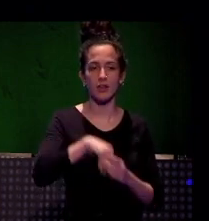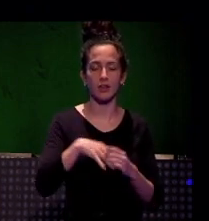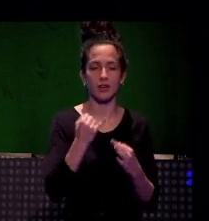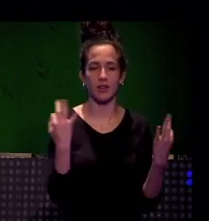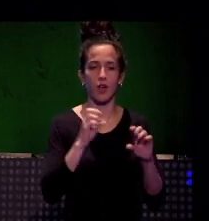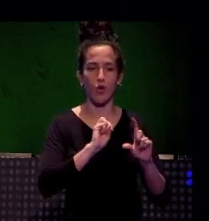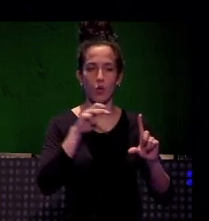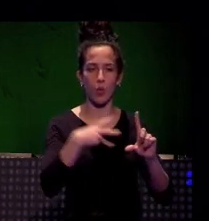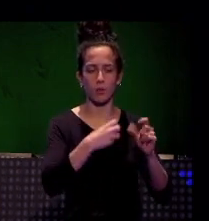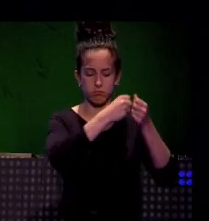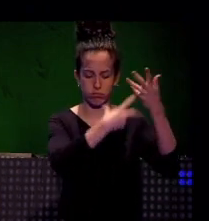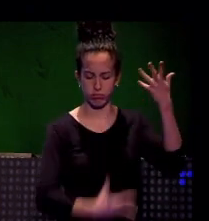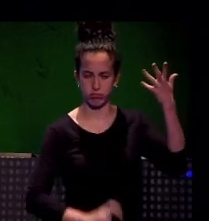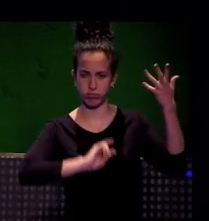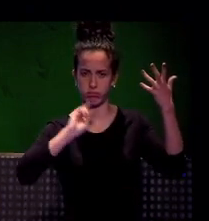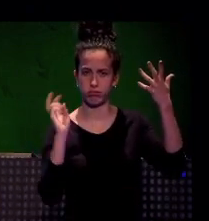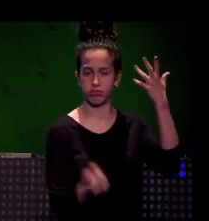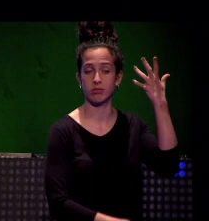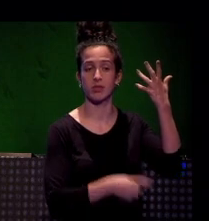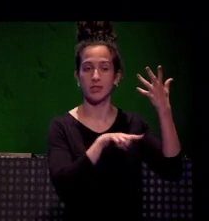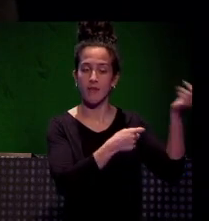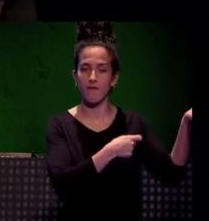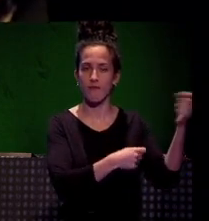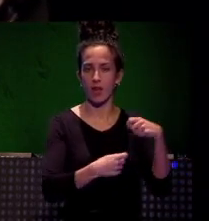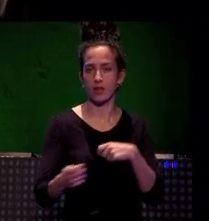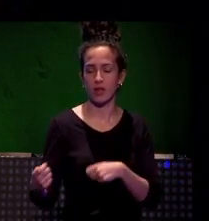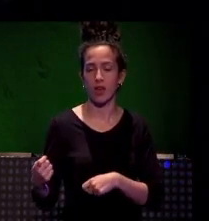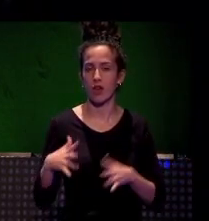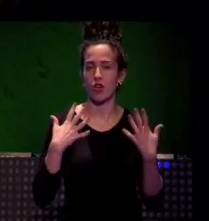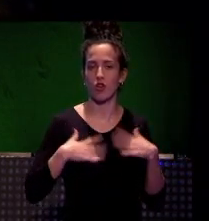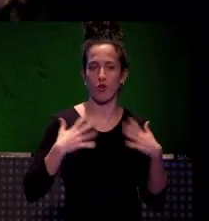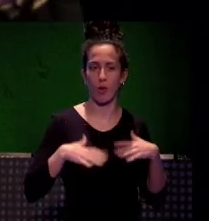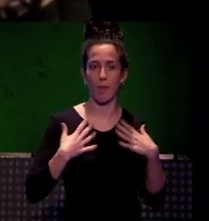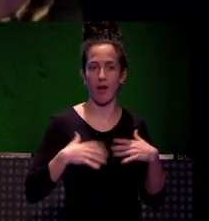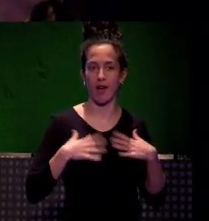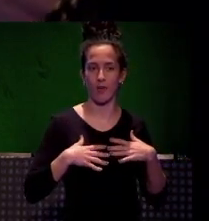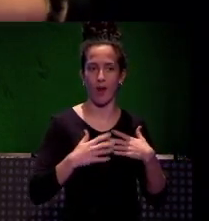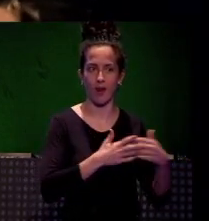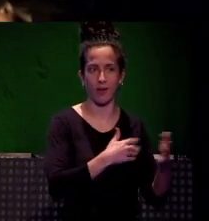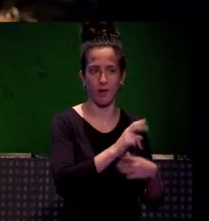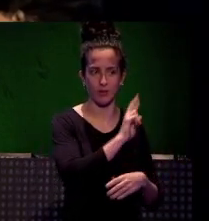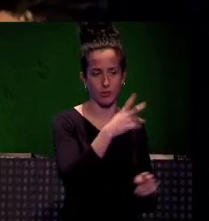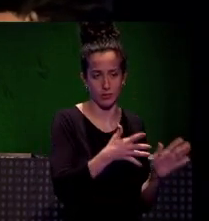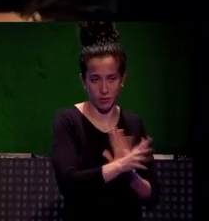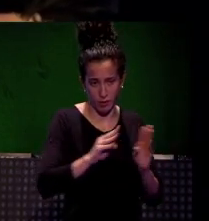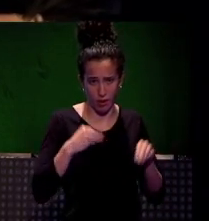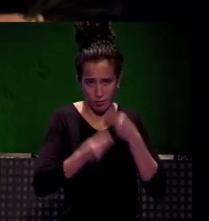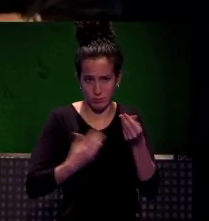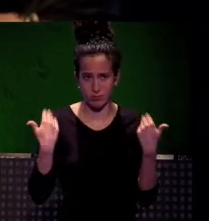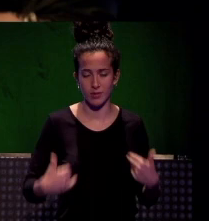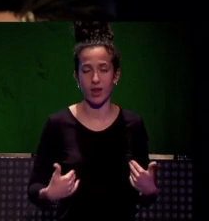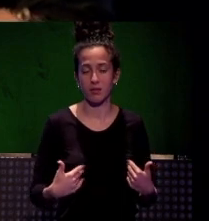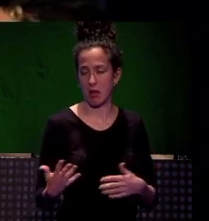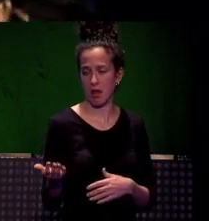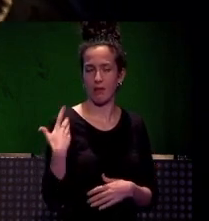páginas web donde se vende ropa de segunda mano vamos hace poco que estaba mi padre